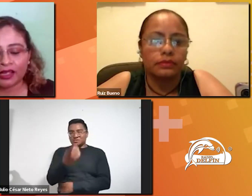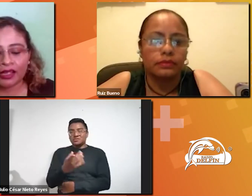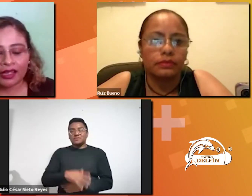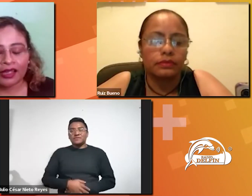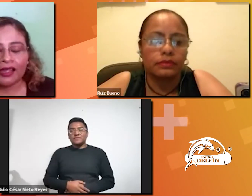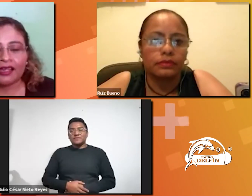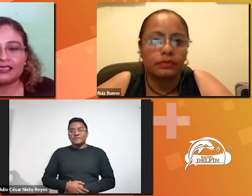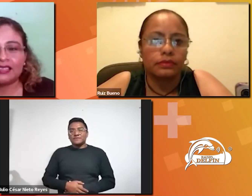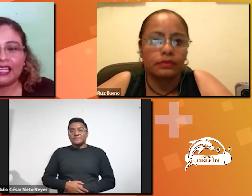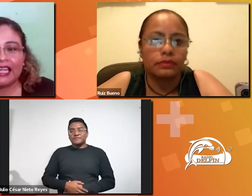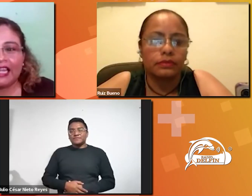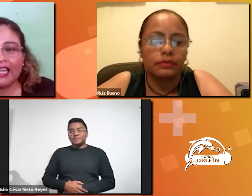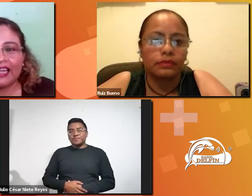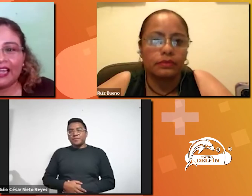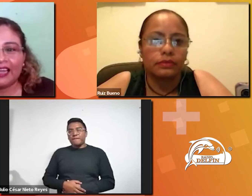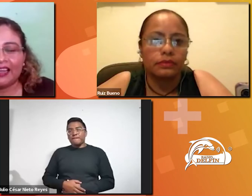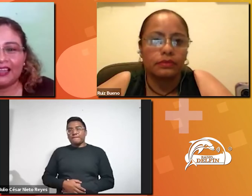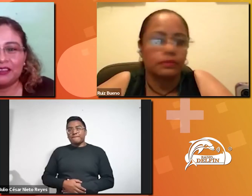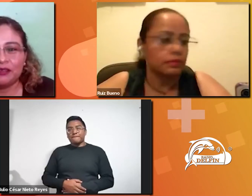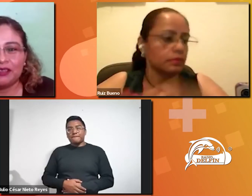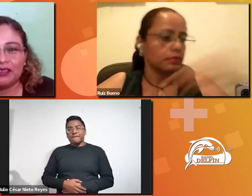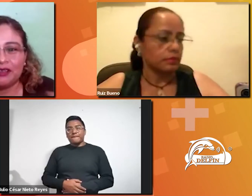¿no?